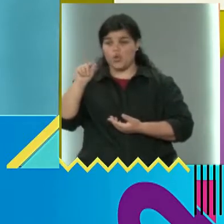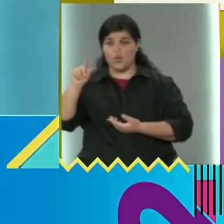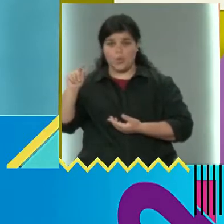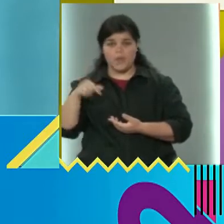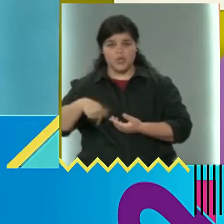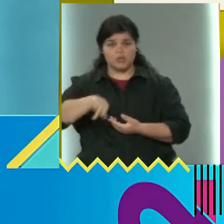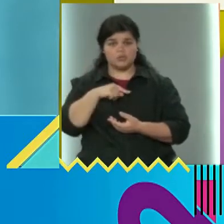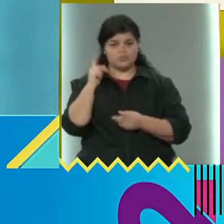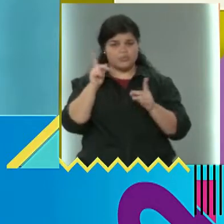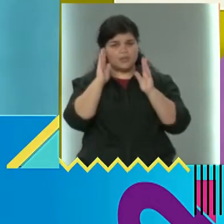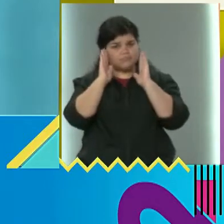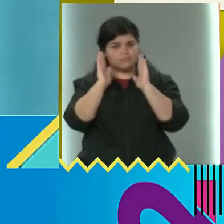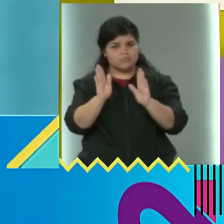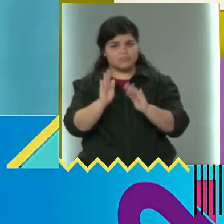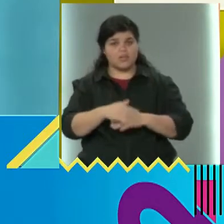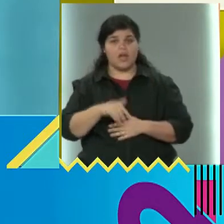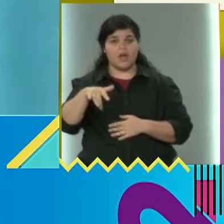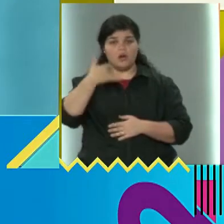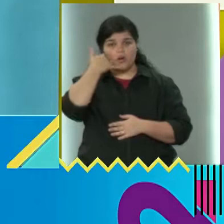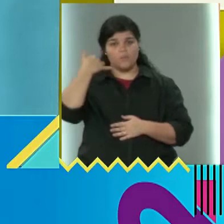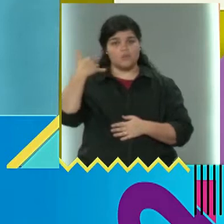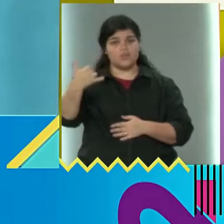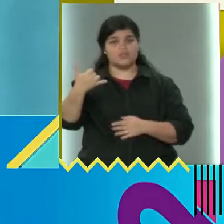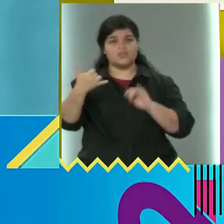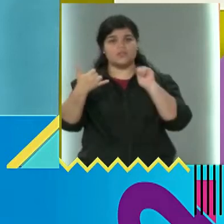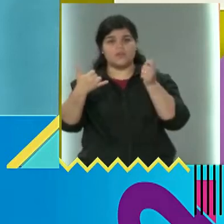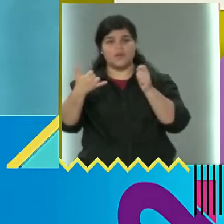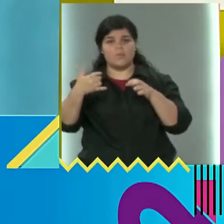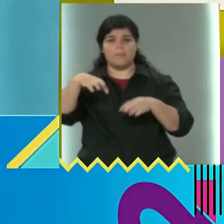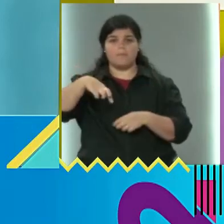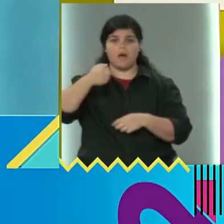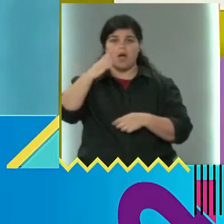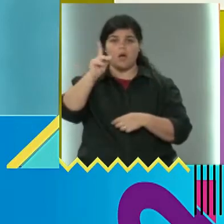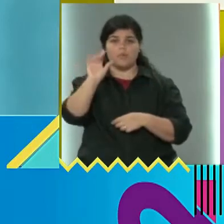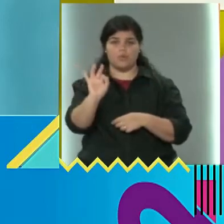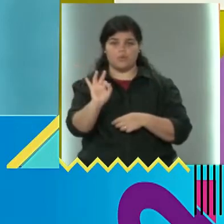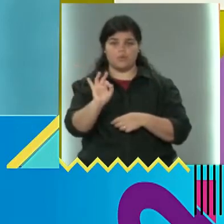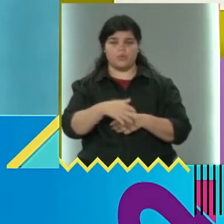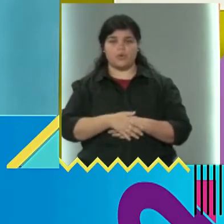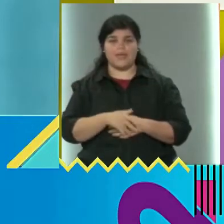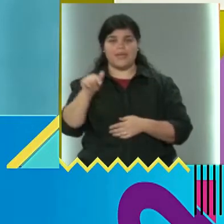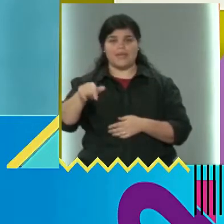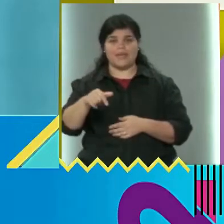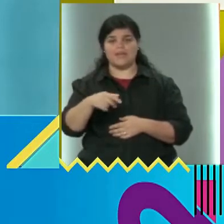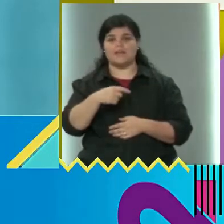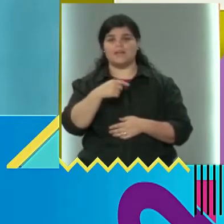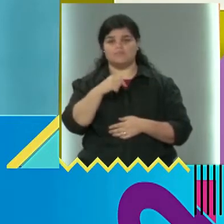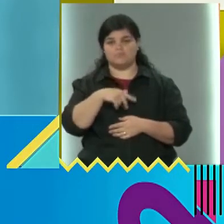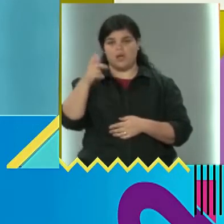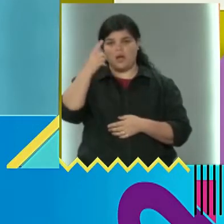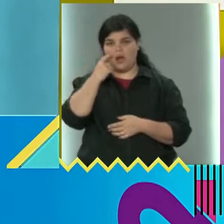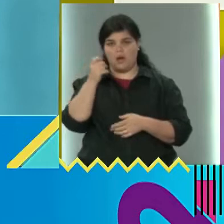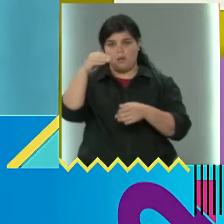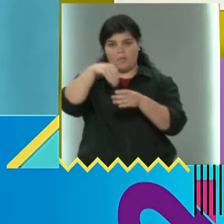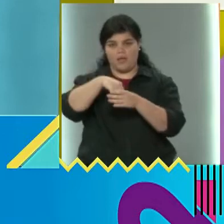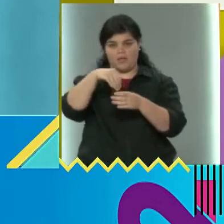todos bastante alertas. Tenemos en comunicación telefónica a Pablo Fernández, gerente del Centro de Crédito Hipotecario del